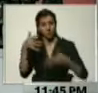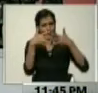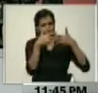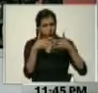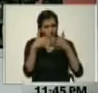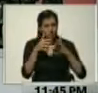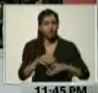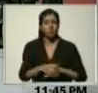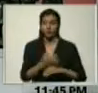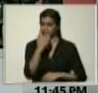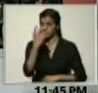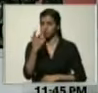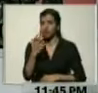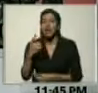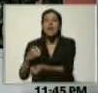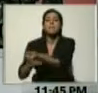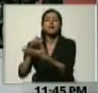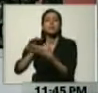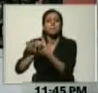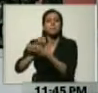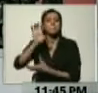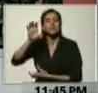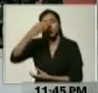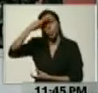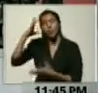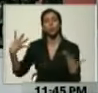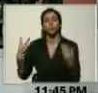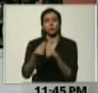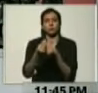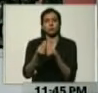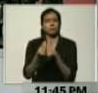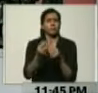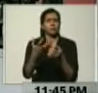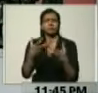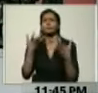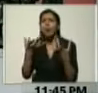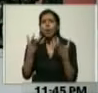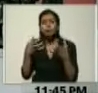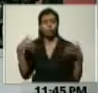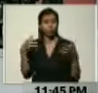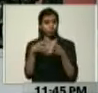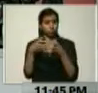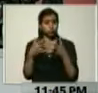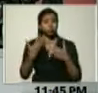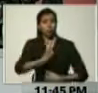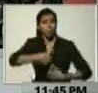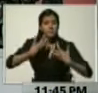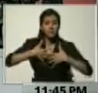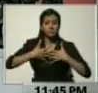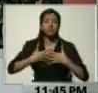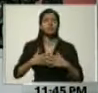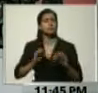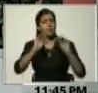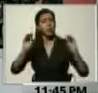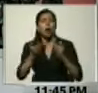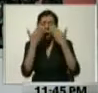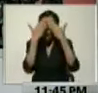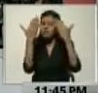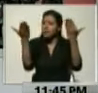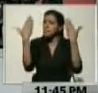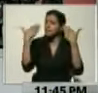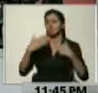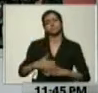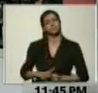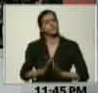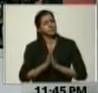Obama, visitó a la hermana República de Cuba, acompañado de un millar de empresarios, haciendo llamados a pasar la página. Sí, carajo,